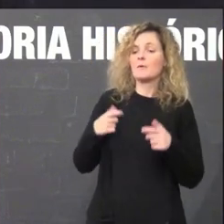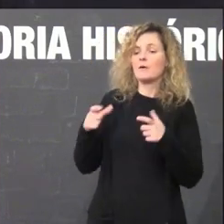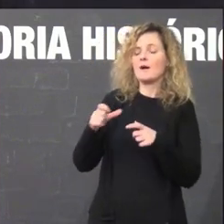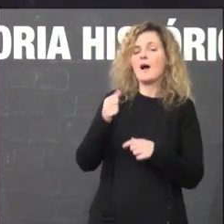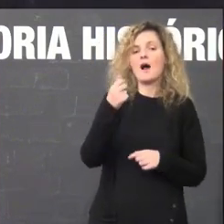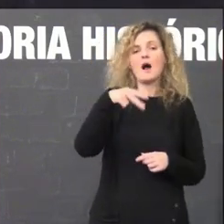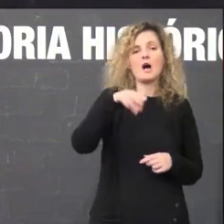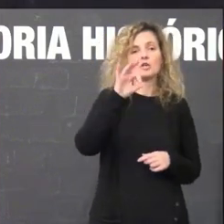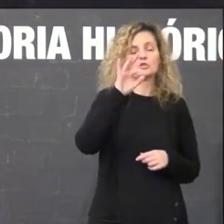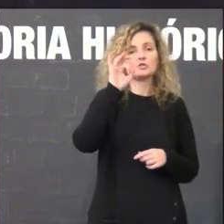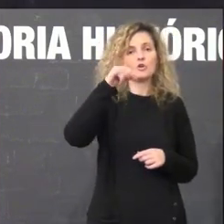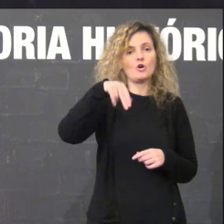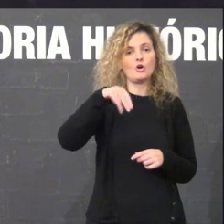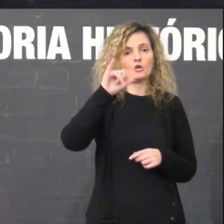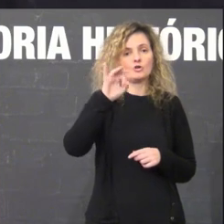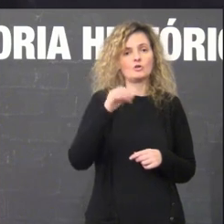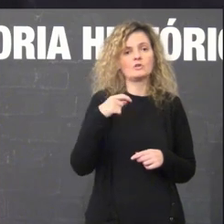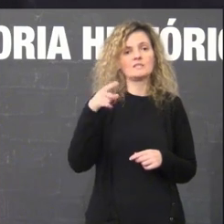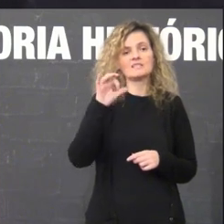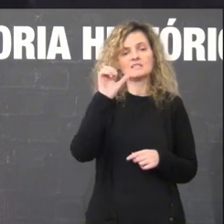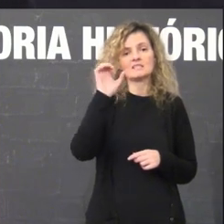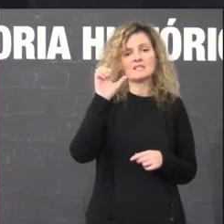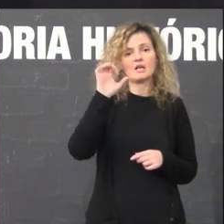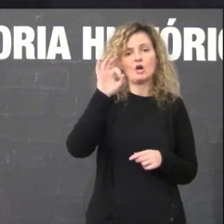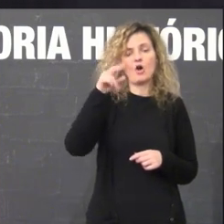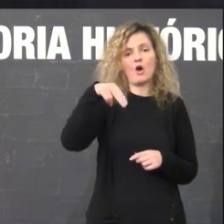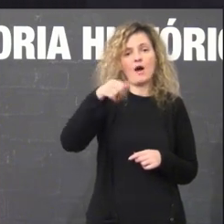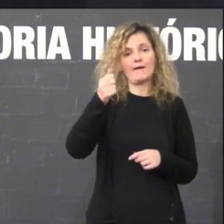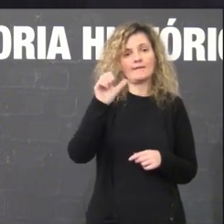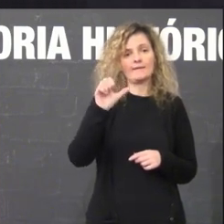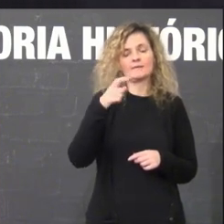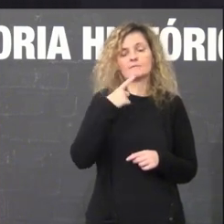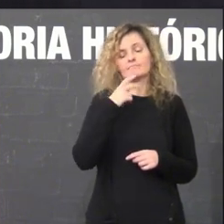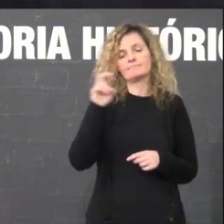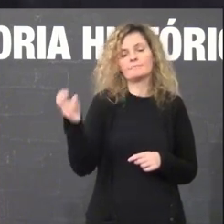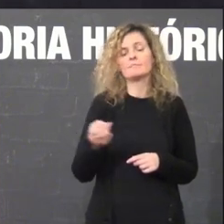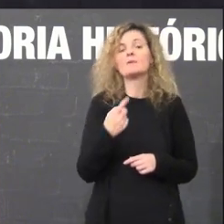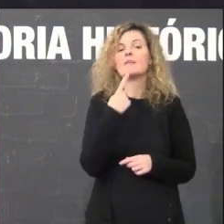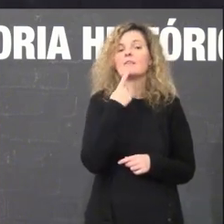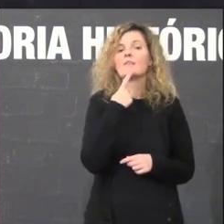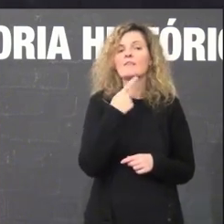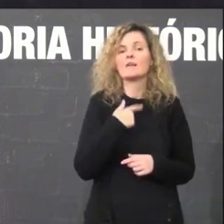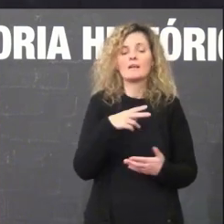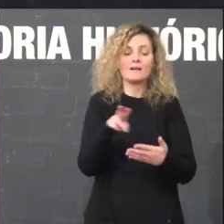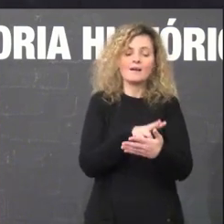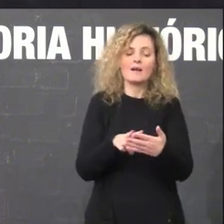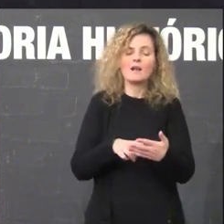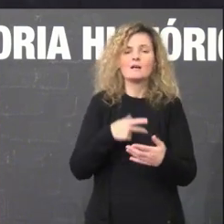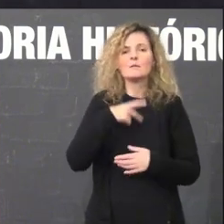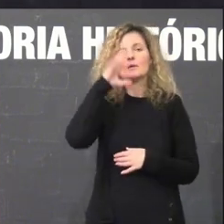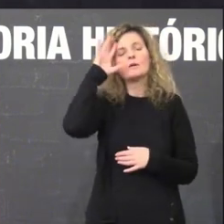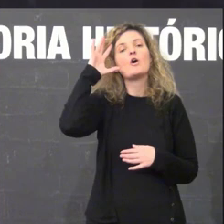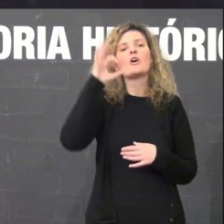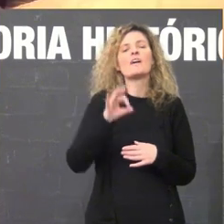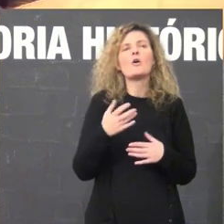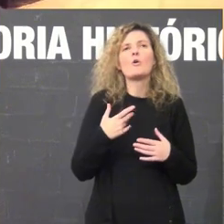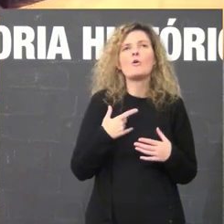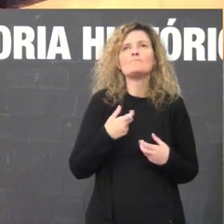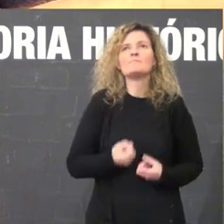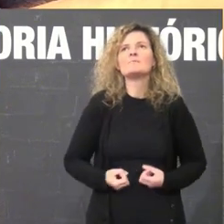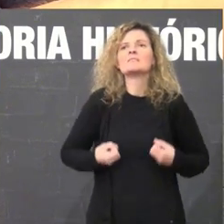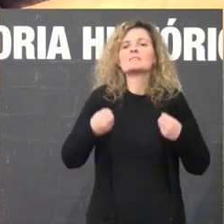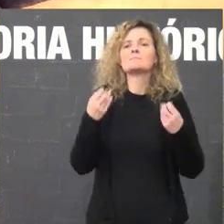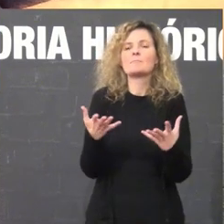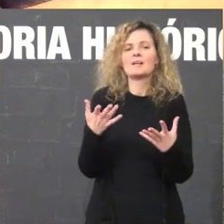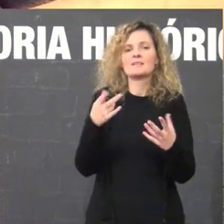Antonio Seoane y a José Gómez galloso dice Bueno quería leer esto porque creo que justamente expresa